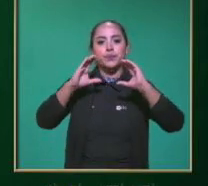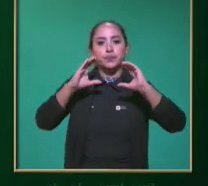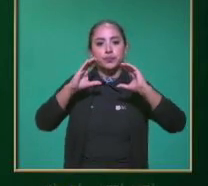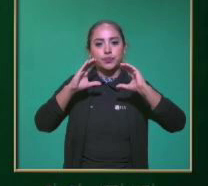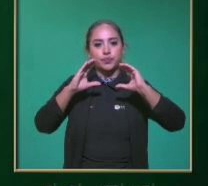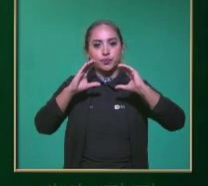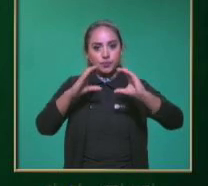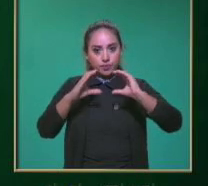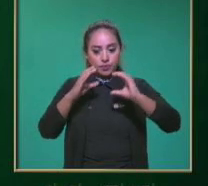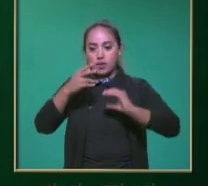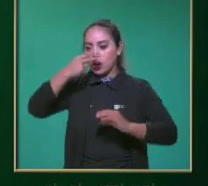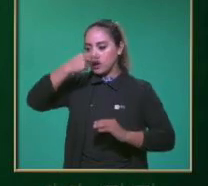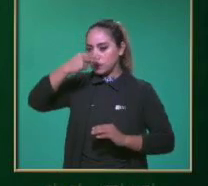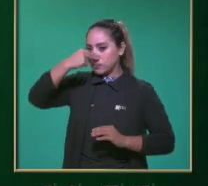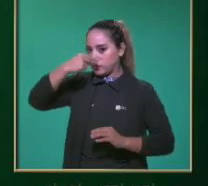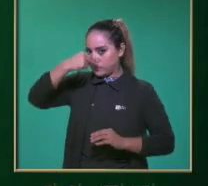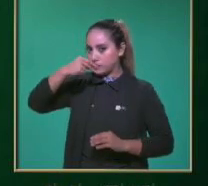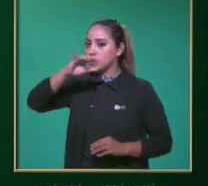acción